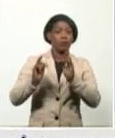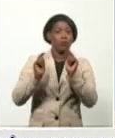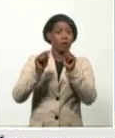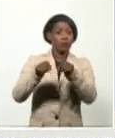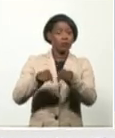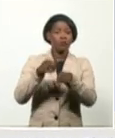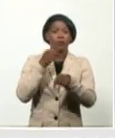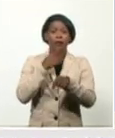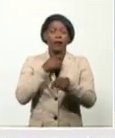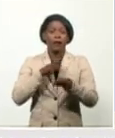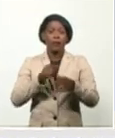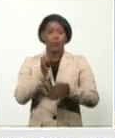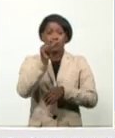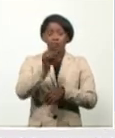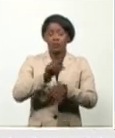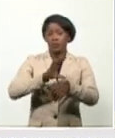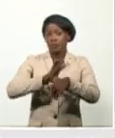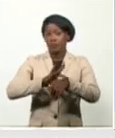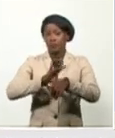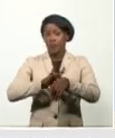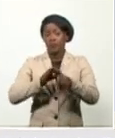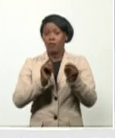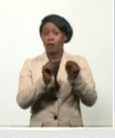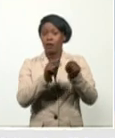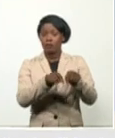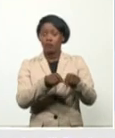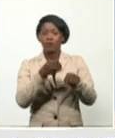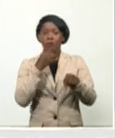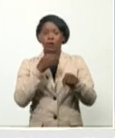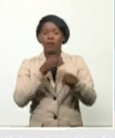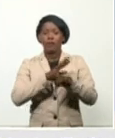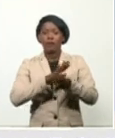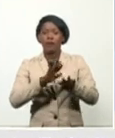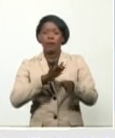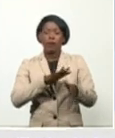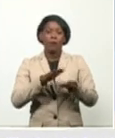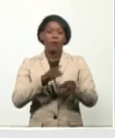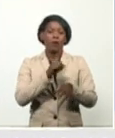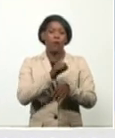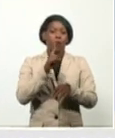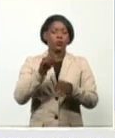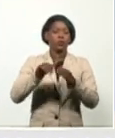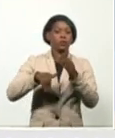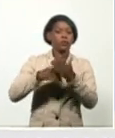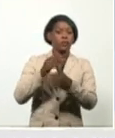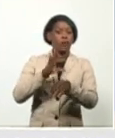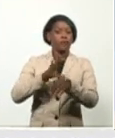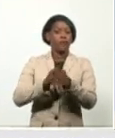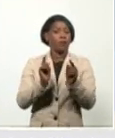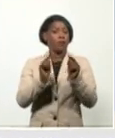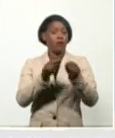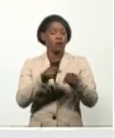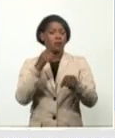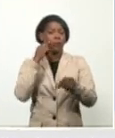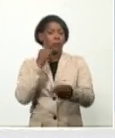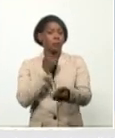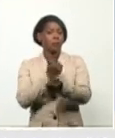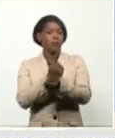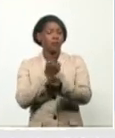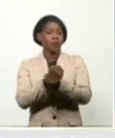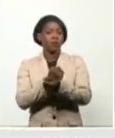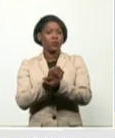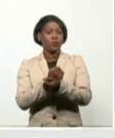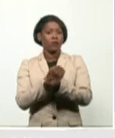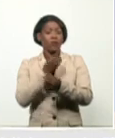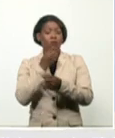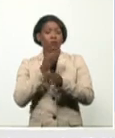la persona es infectante. Ya a partir del 11º día no habría riesgo, independientemente de